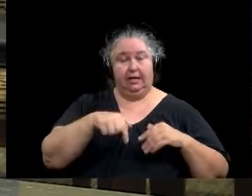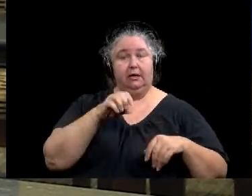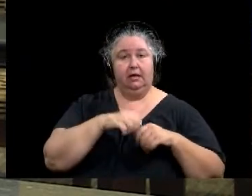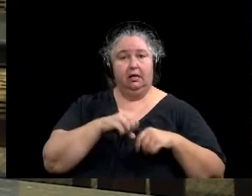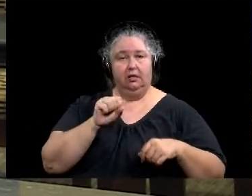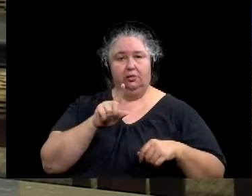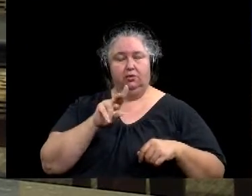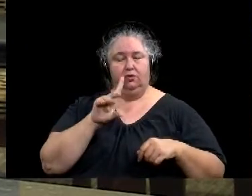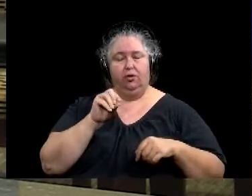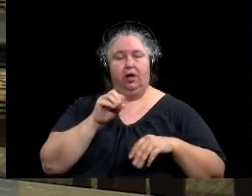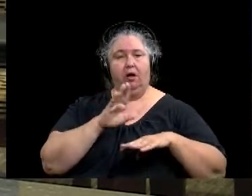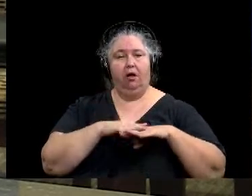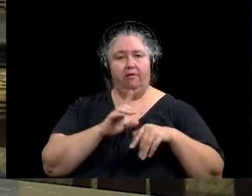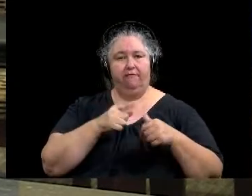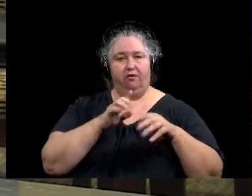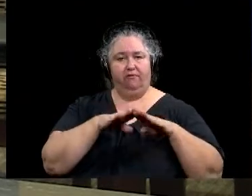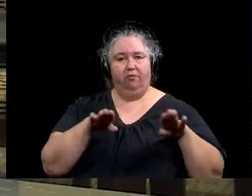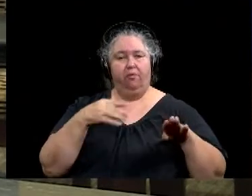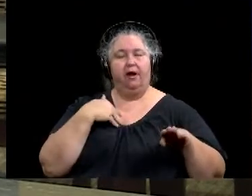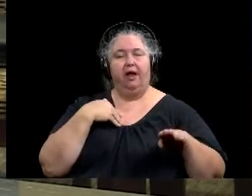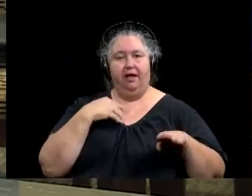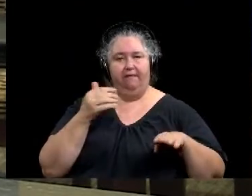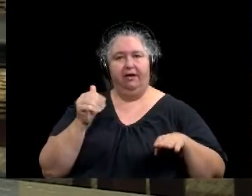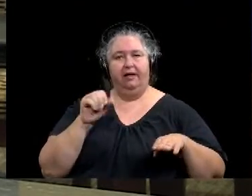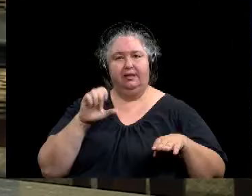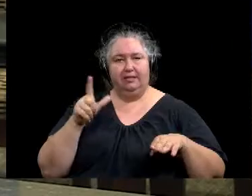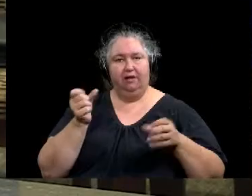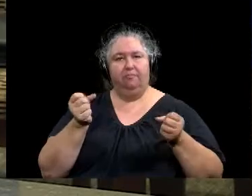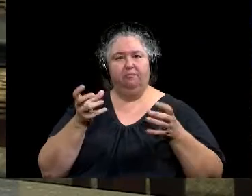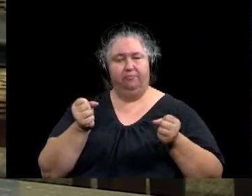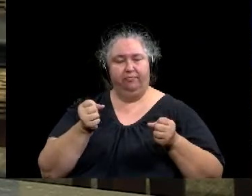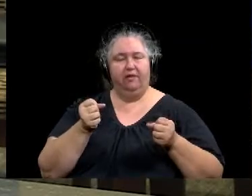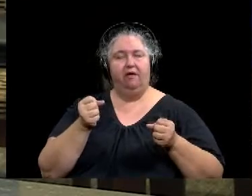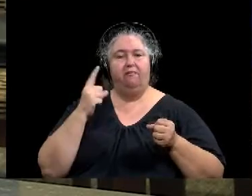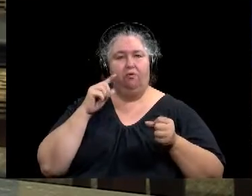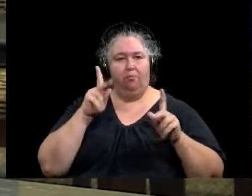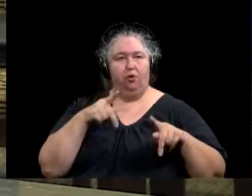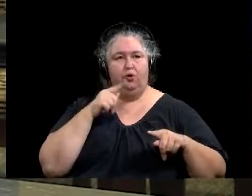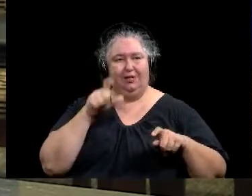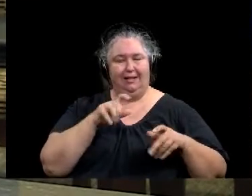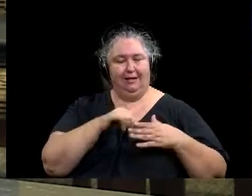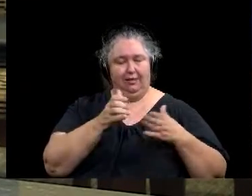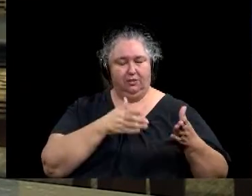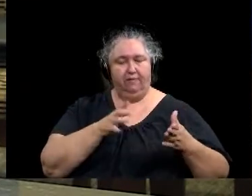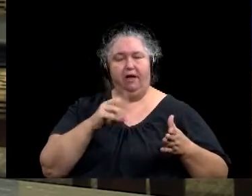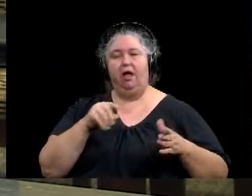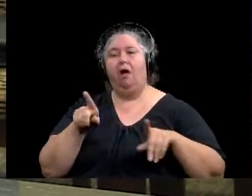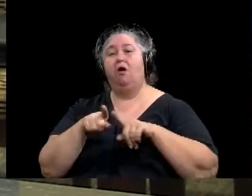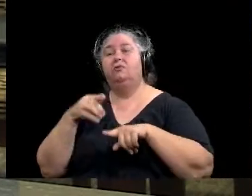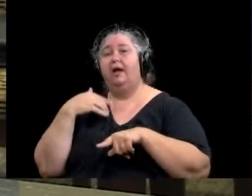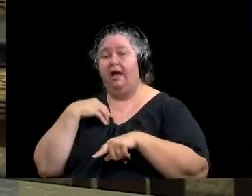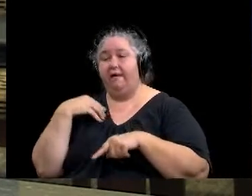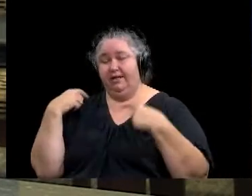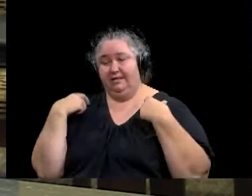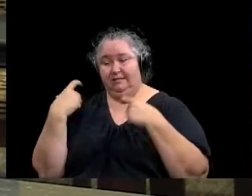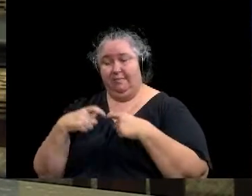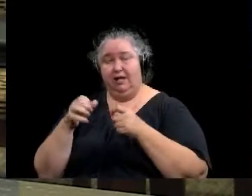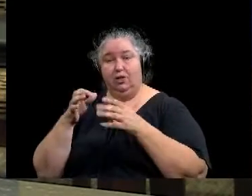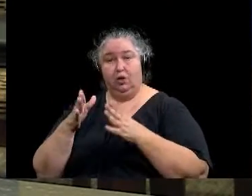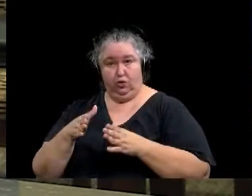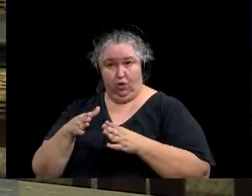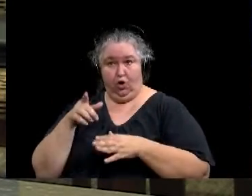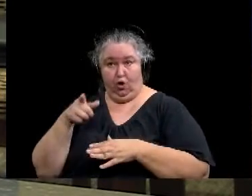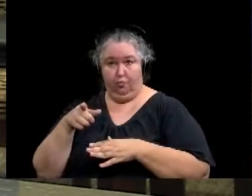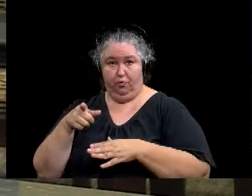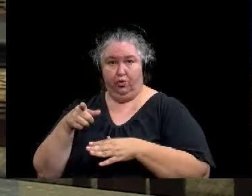asegurar que todos sepan que abajo habrá una persona que la intérprete de señas y también tendremos